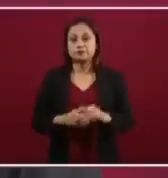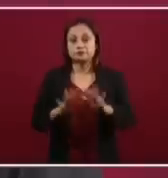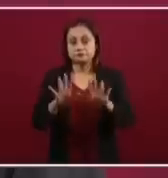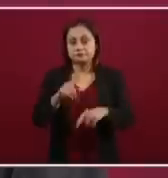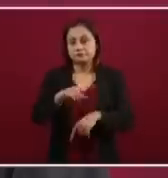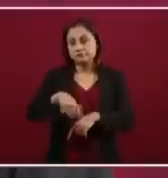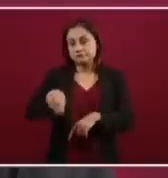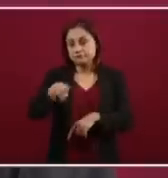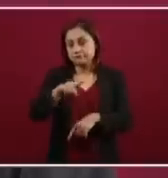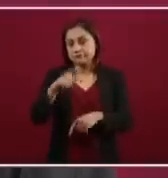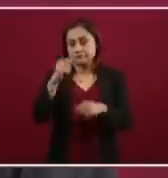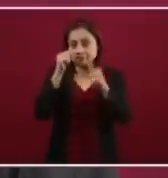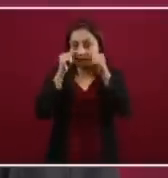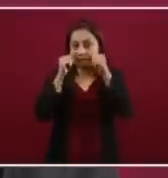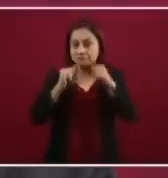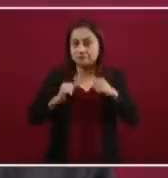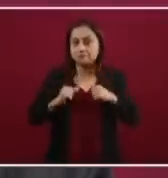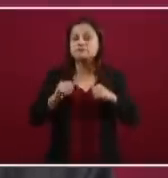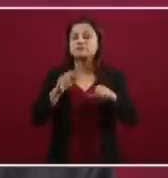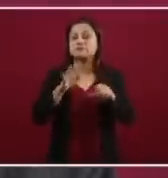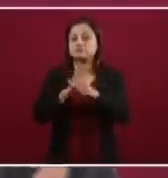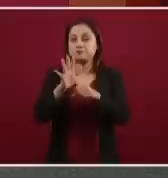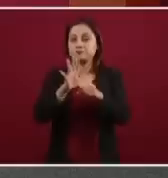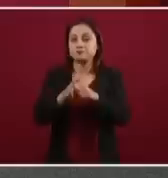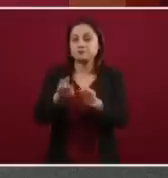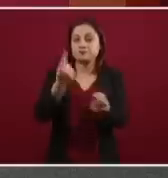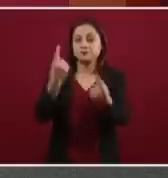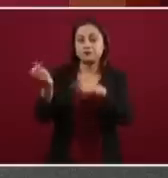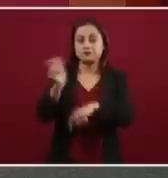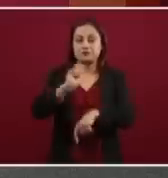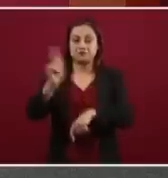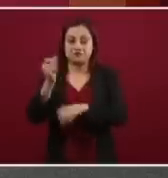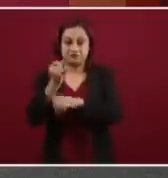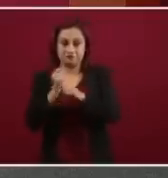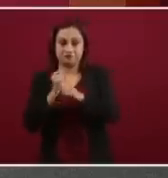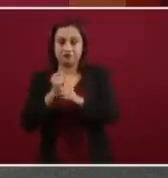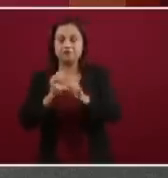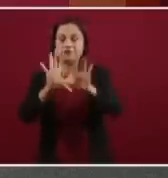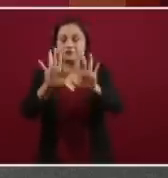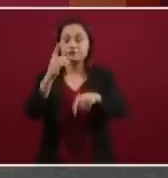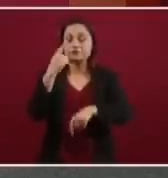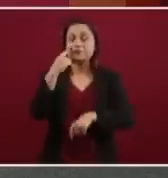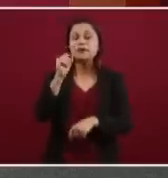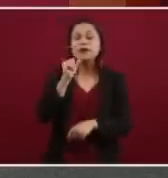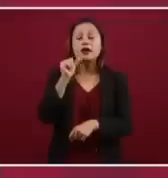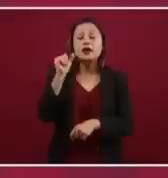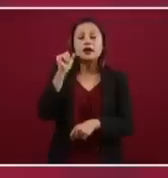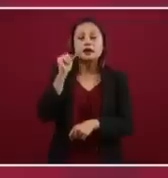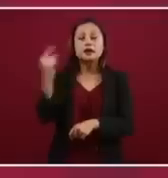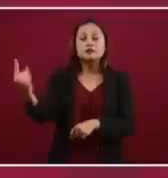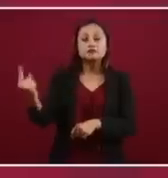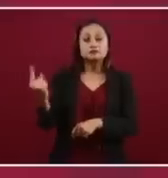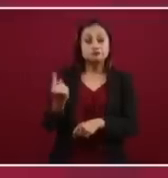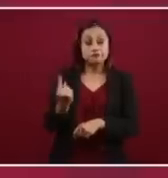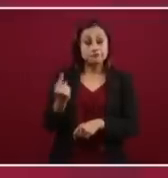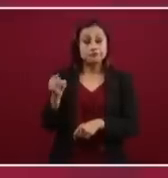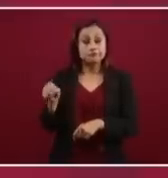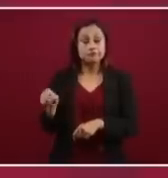resulta suficiente para los expertos, me dice que